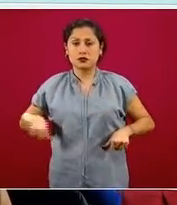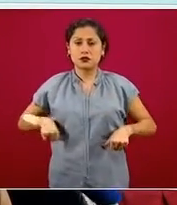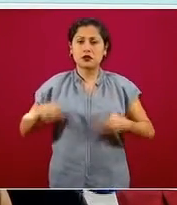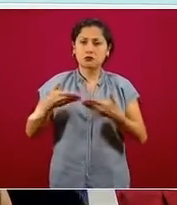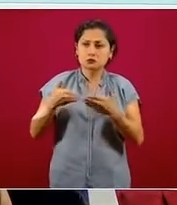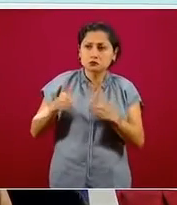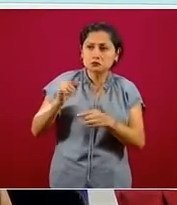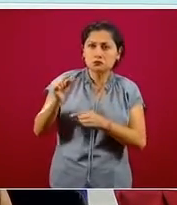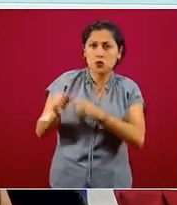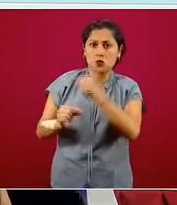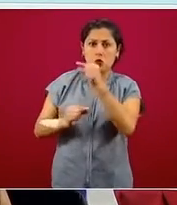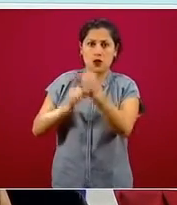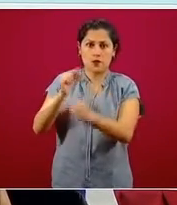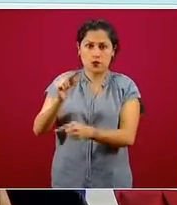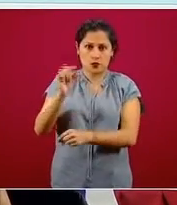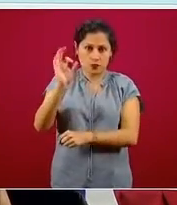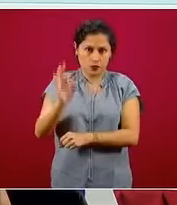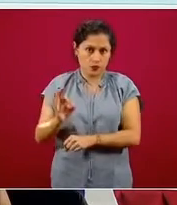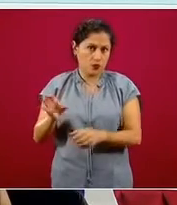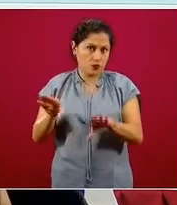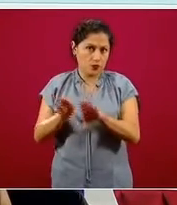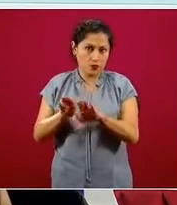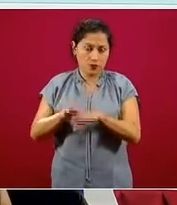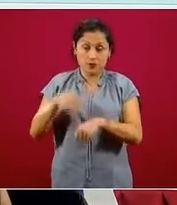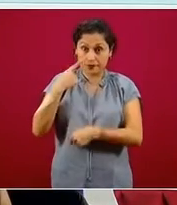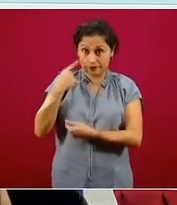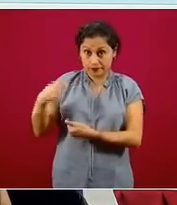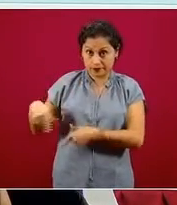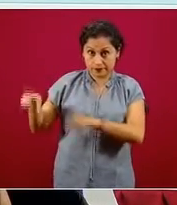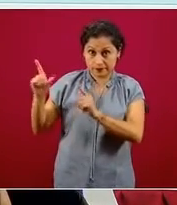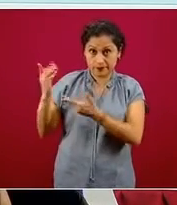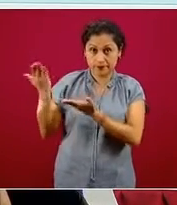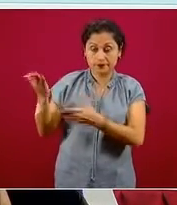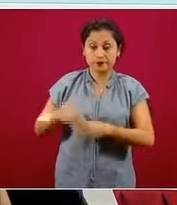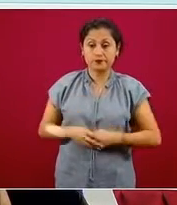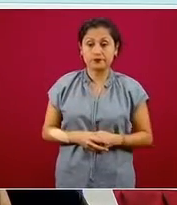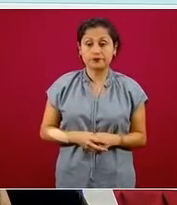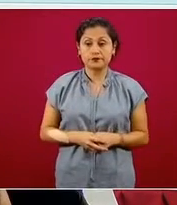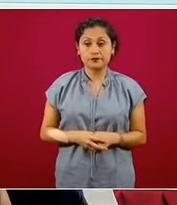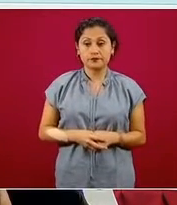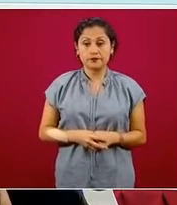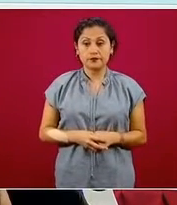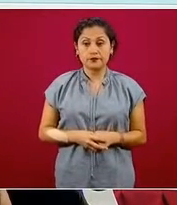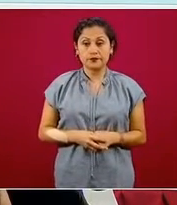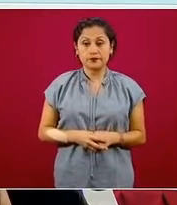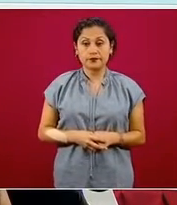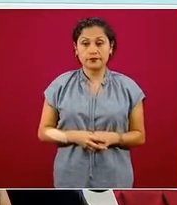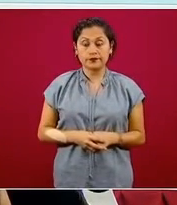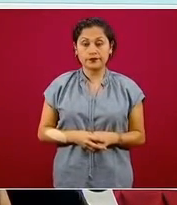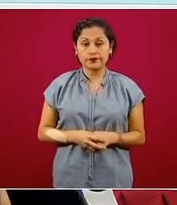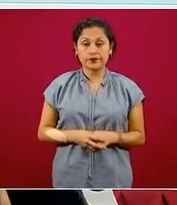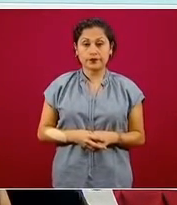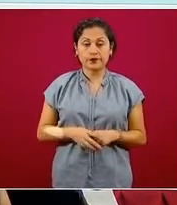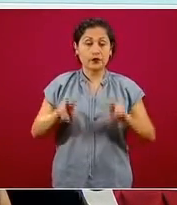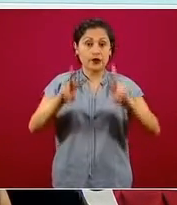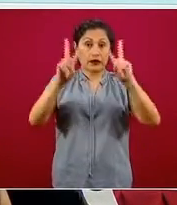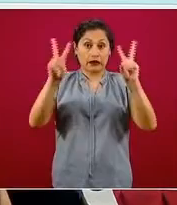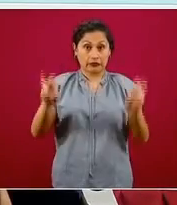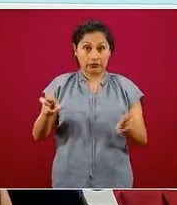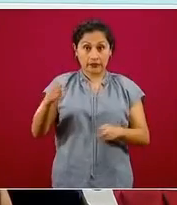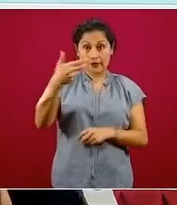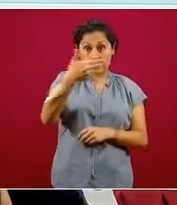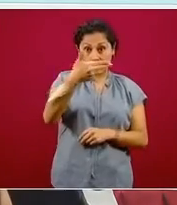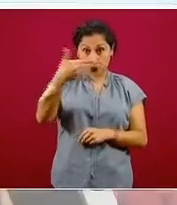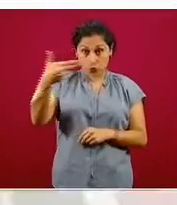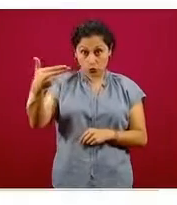hoy. Veamos la primera diapositiva. Nos regresamos a la parte de precisamente de los hoteles. Los hoteles ya